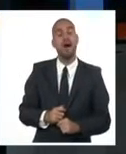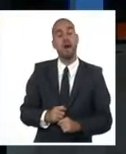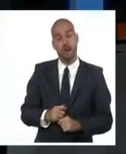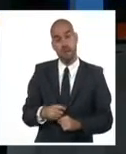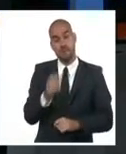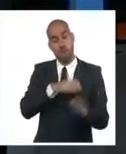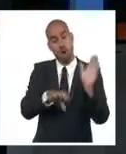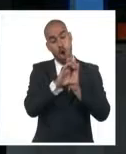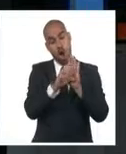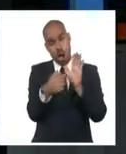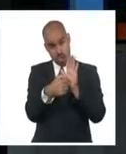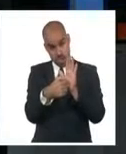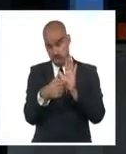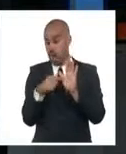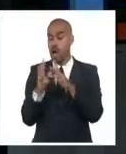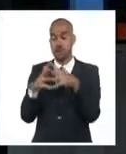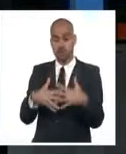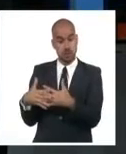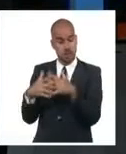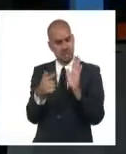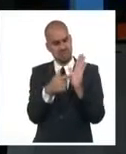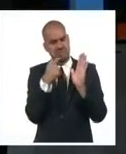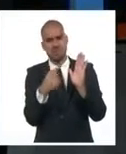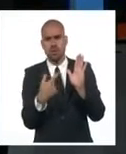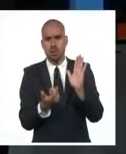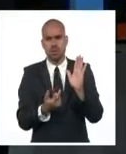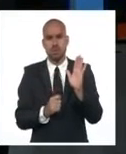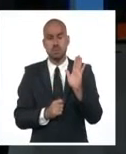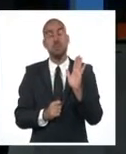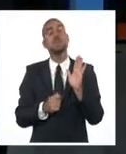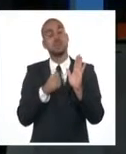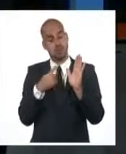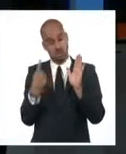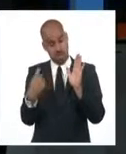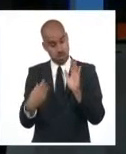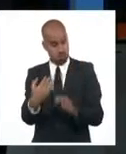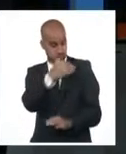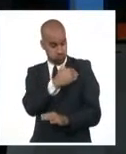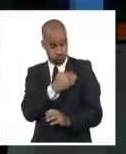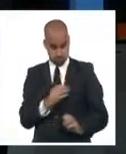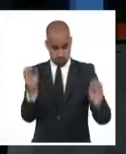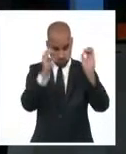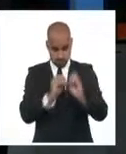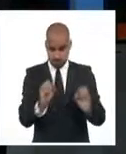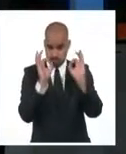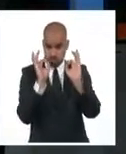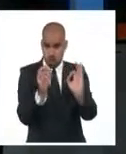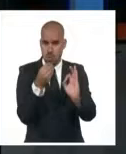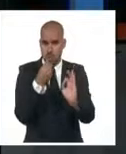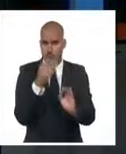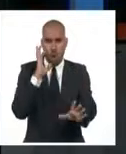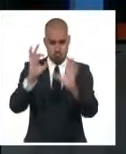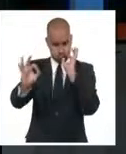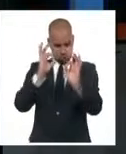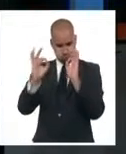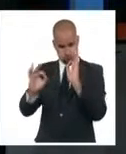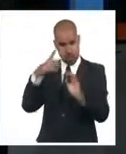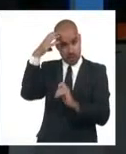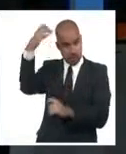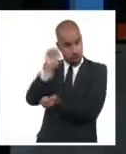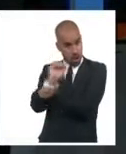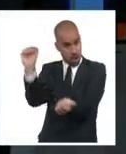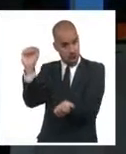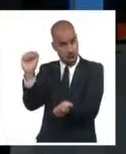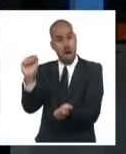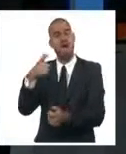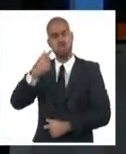Constitución de ese país dicta que, siendo necesaria una milicia bien organizada para la seguridad de un Estado libre, el derecho